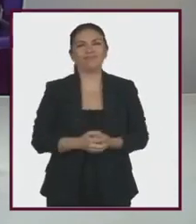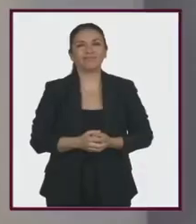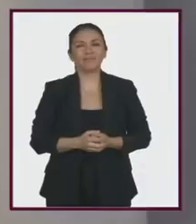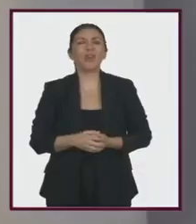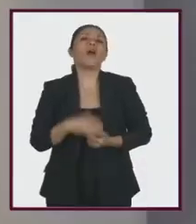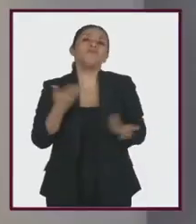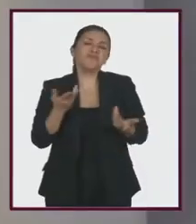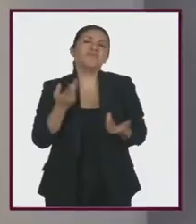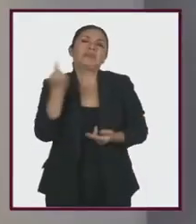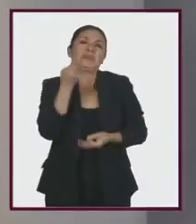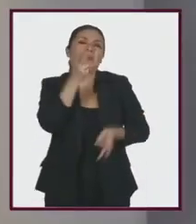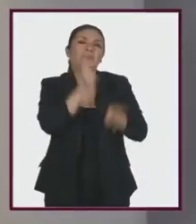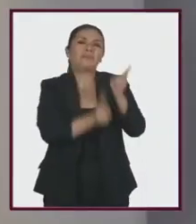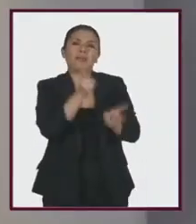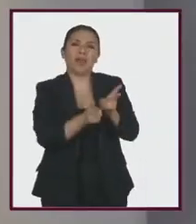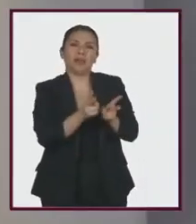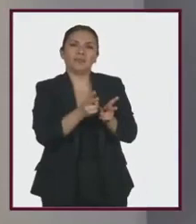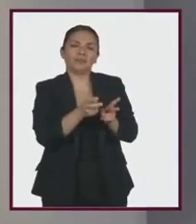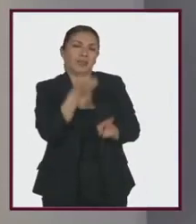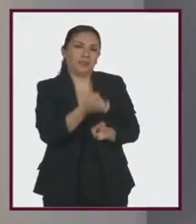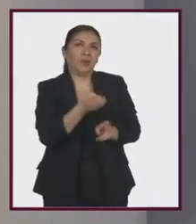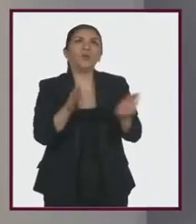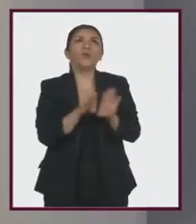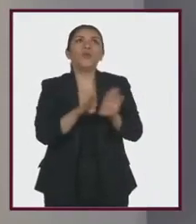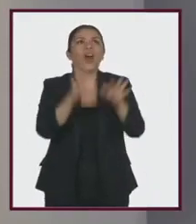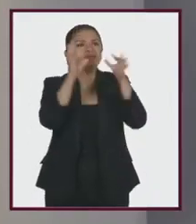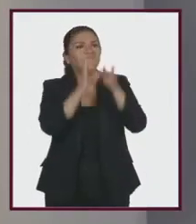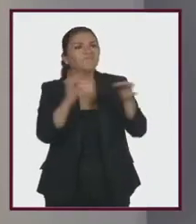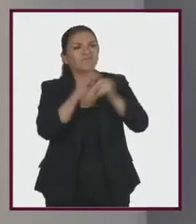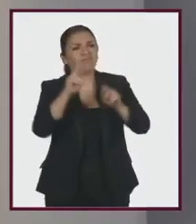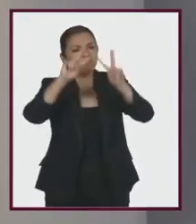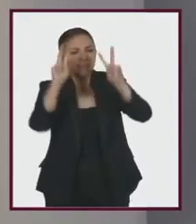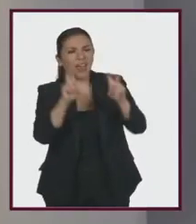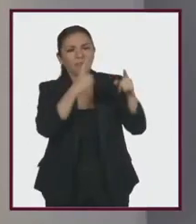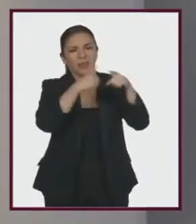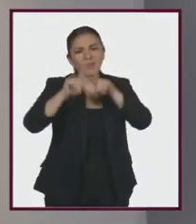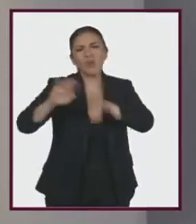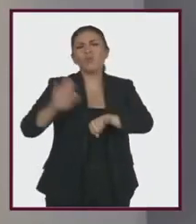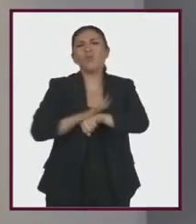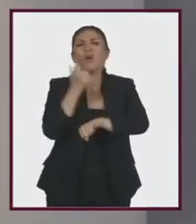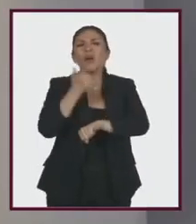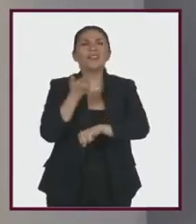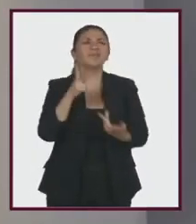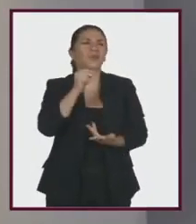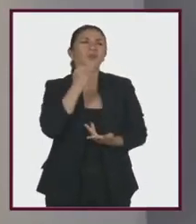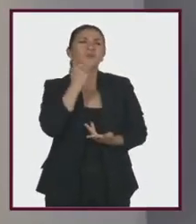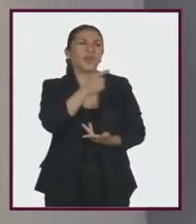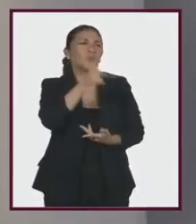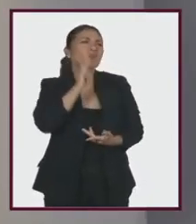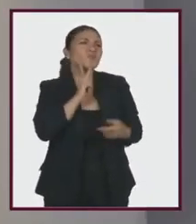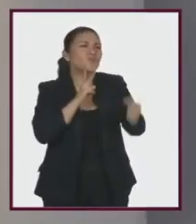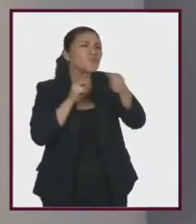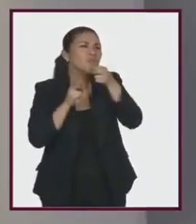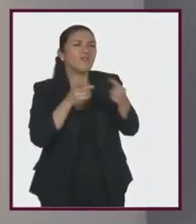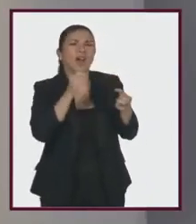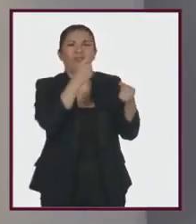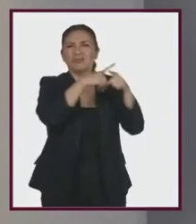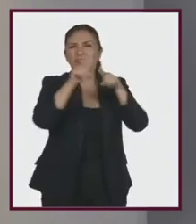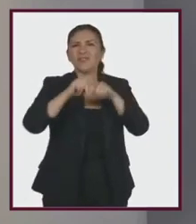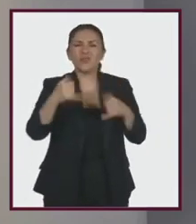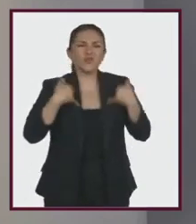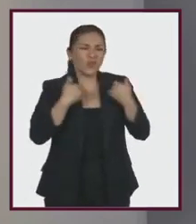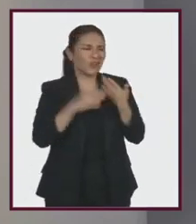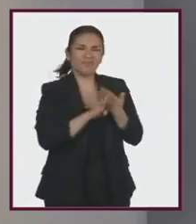hablando justamente, ¿no? O sea, hablando como de estas situaciones, de por qué es mejor alejar a los jóvenes, a las niñas y a los niños de